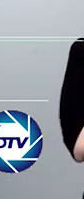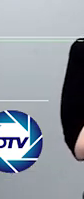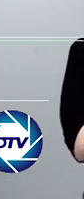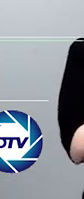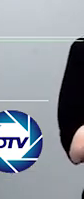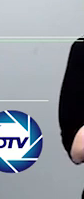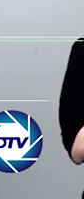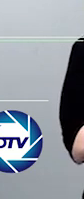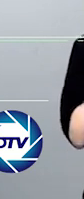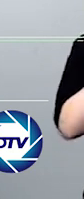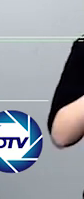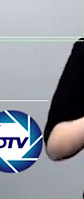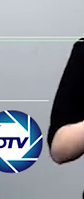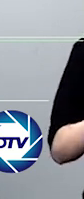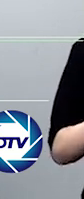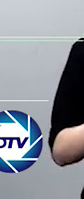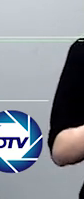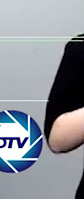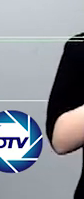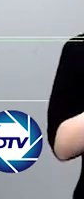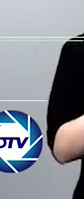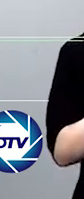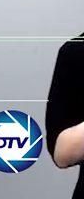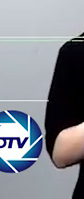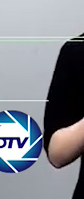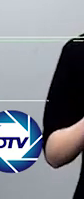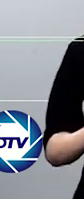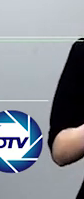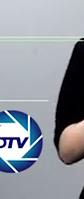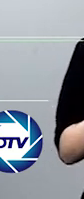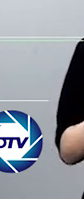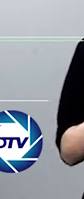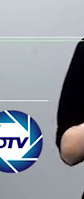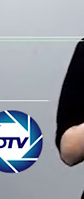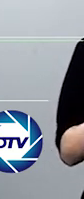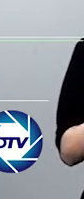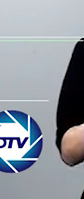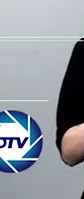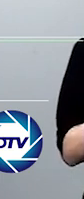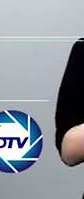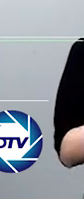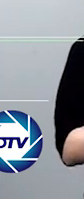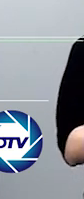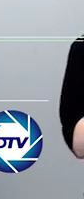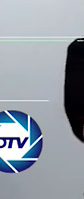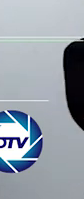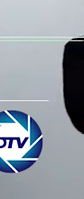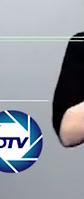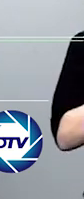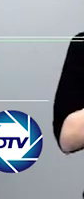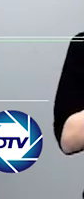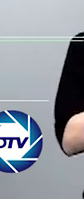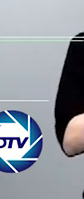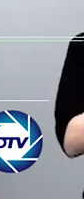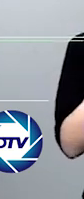estamos viendo como los ayuntamientos, y supongo que en toda España, pero los ayuntamientos valencianos está pasando todos los días como se están incumpliendo las leyes, sistemáticamente.